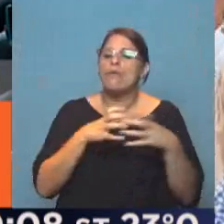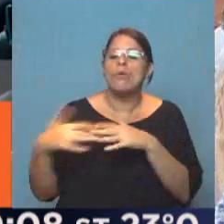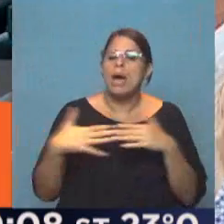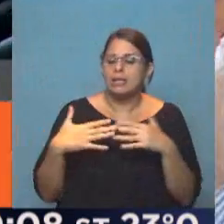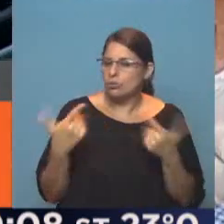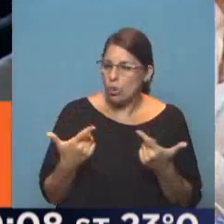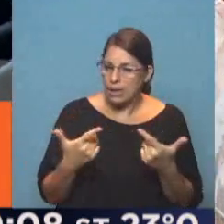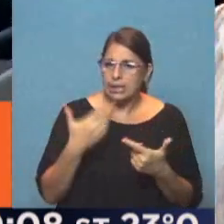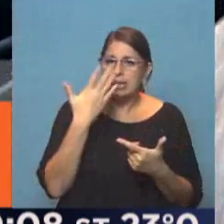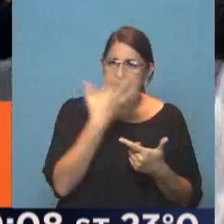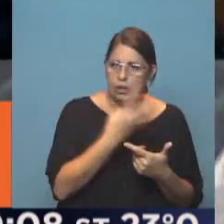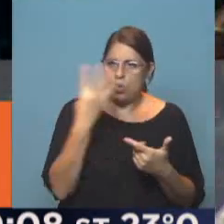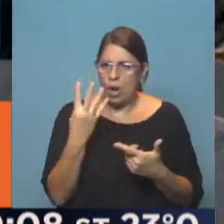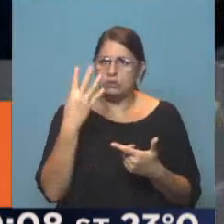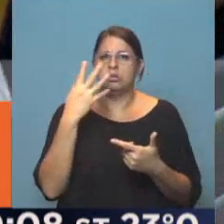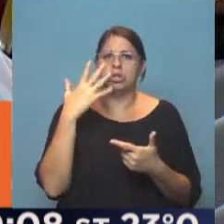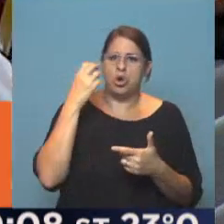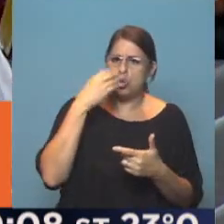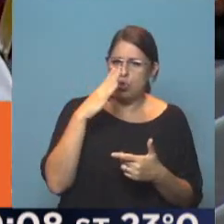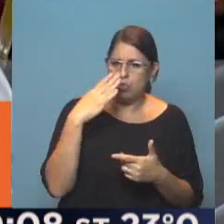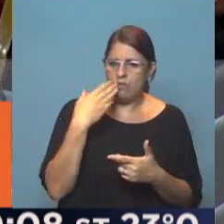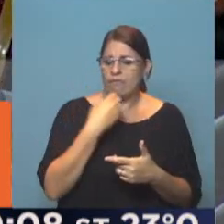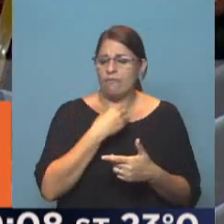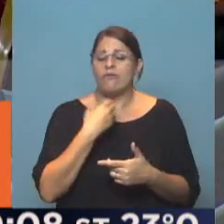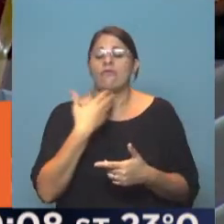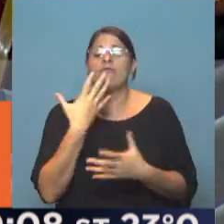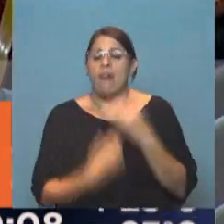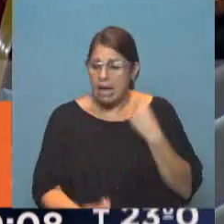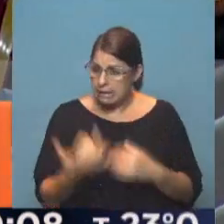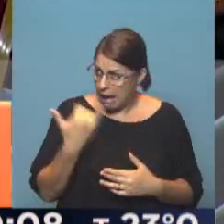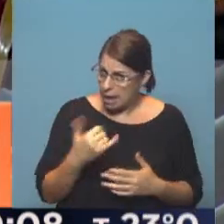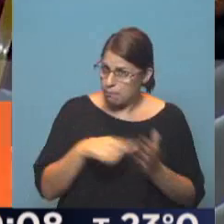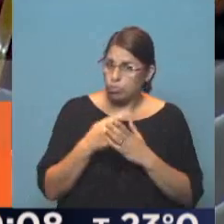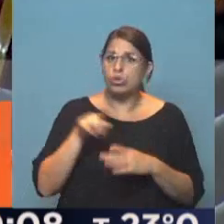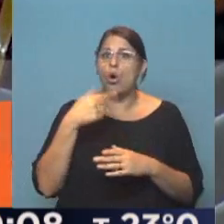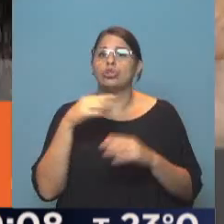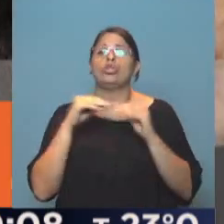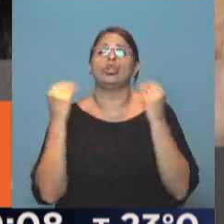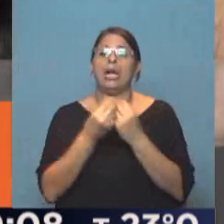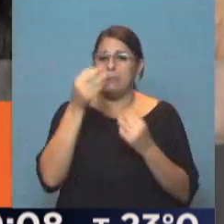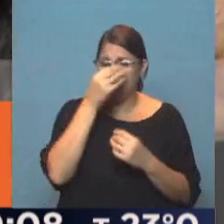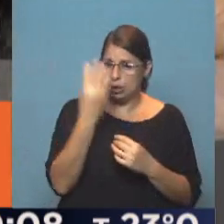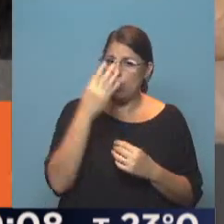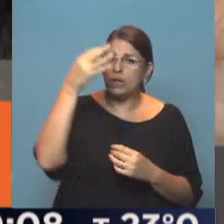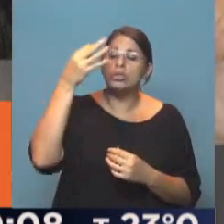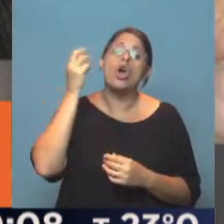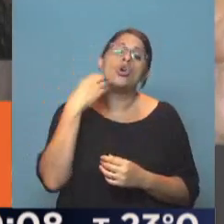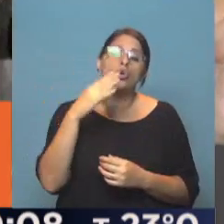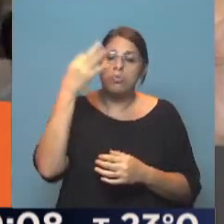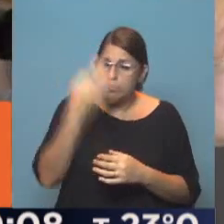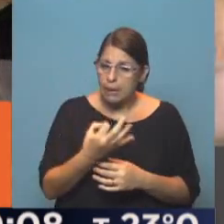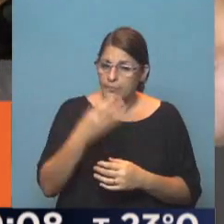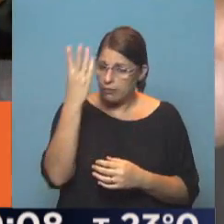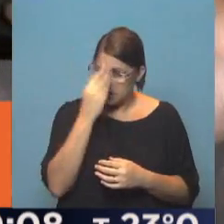Entonces, 5, 4 clubes incumplidores, que efectivamente los hay, pero hay 24 que están cumpliendo. Que no se va a jugar el fin de